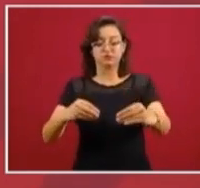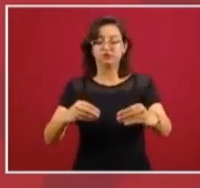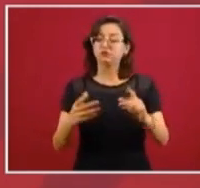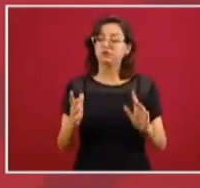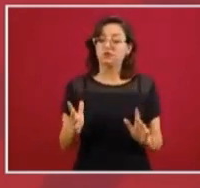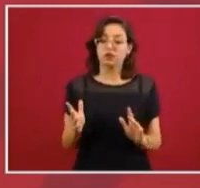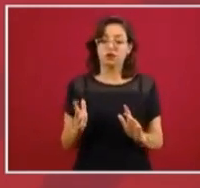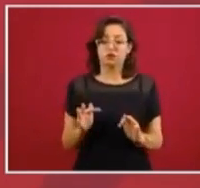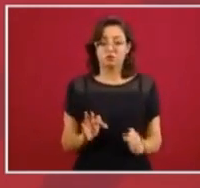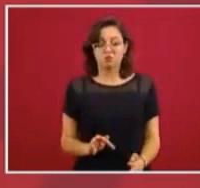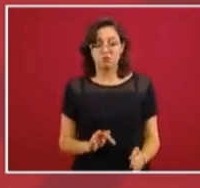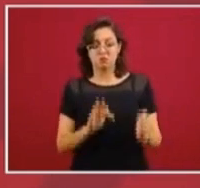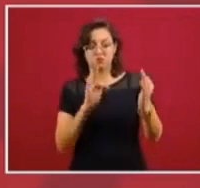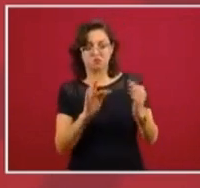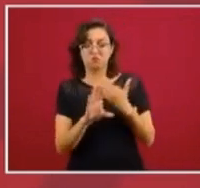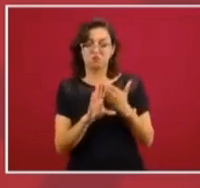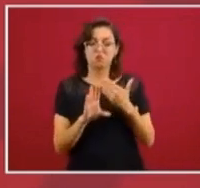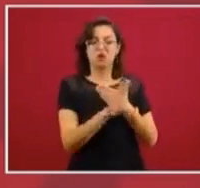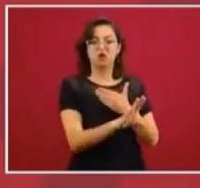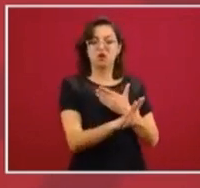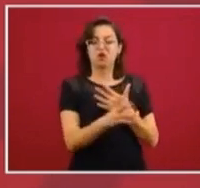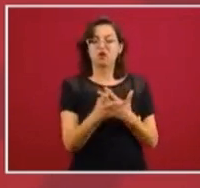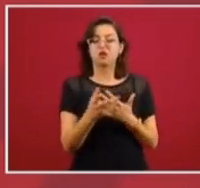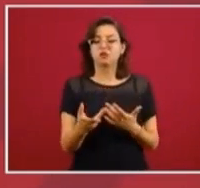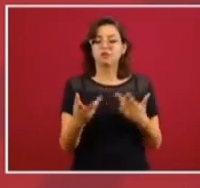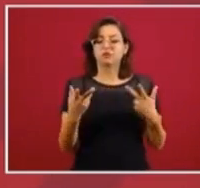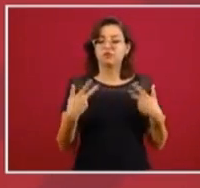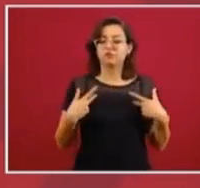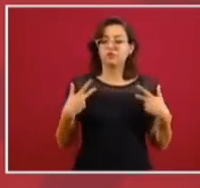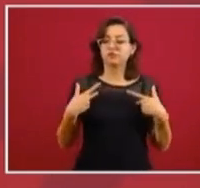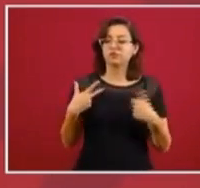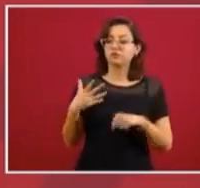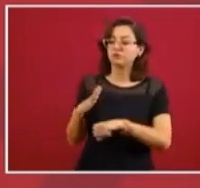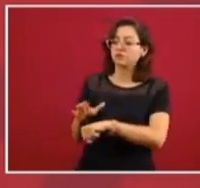sustentado en el llamado